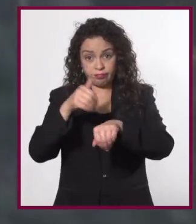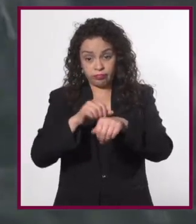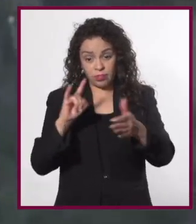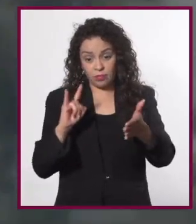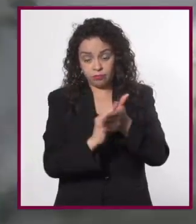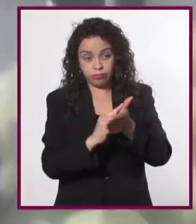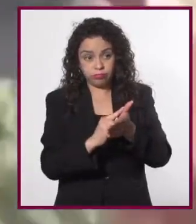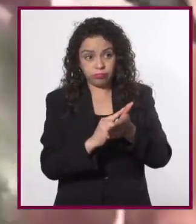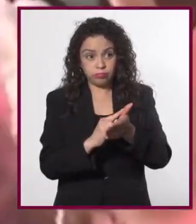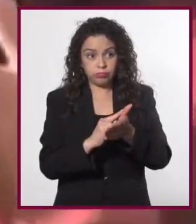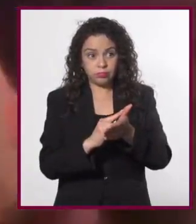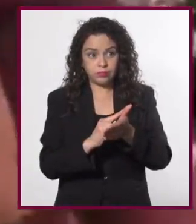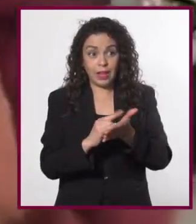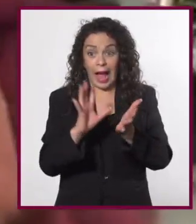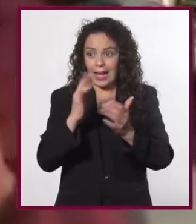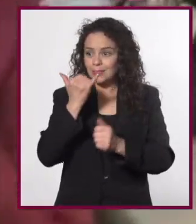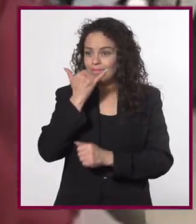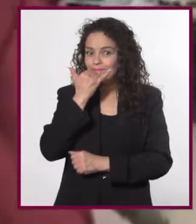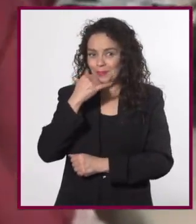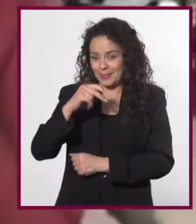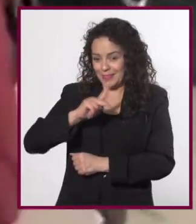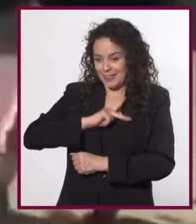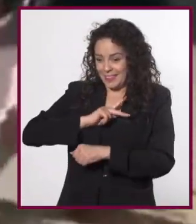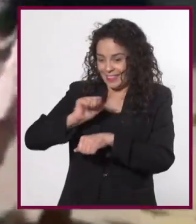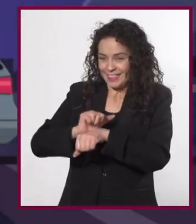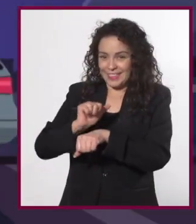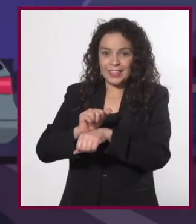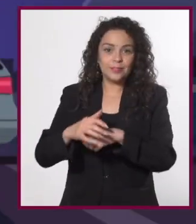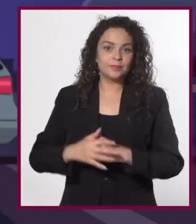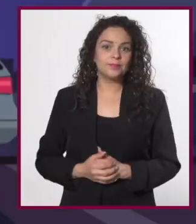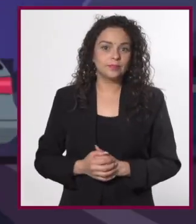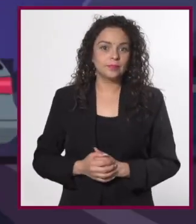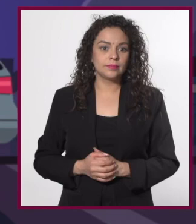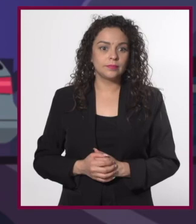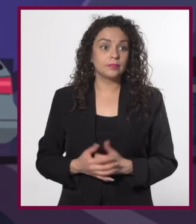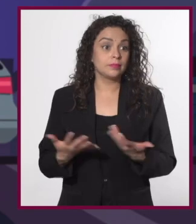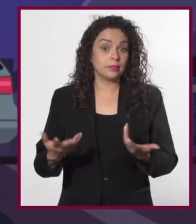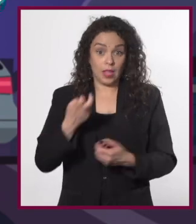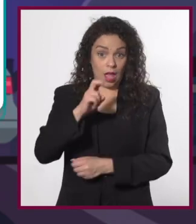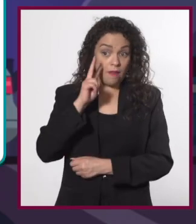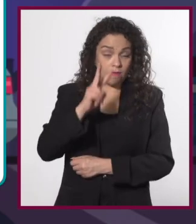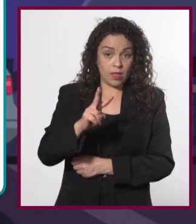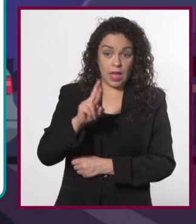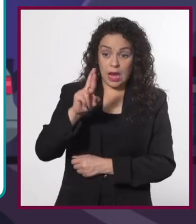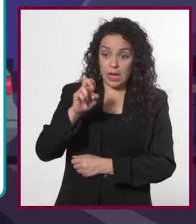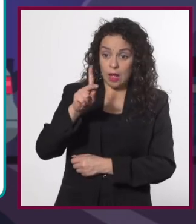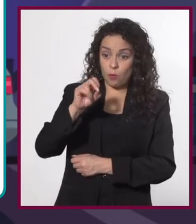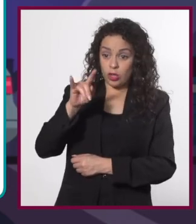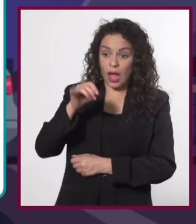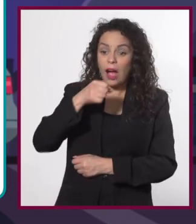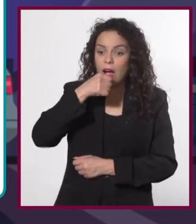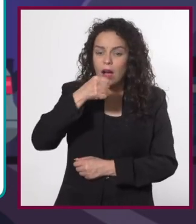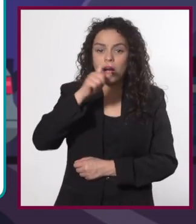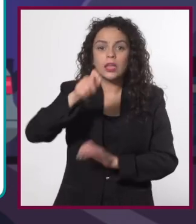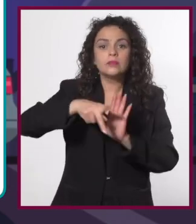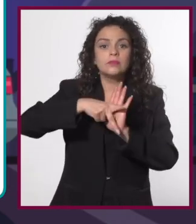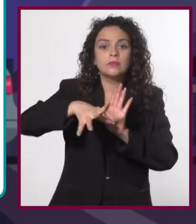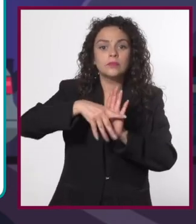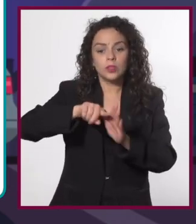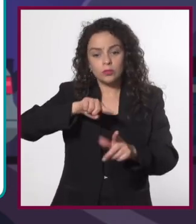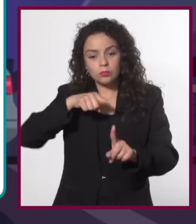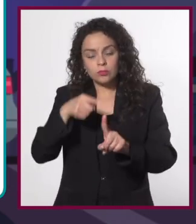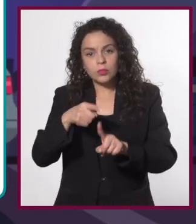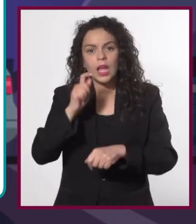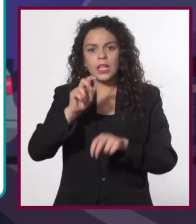MXN3392, ah caray, soy yo. Y mira, el reportaje es un género periodístico que